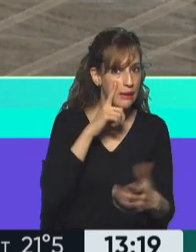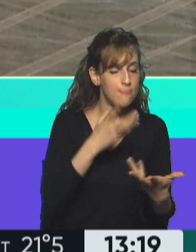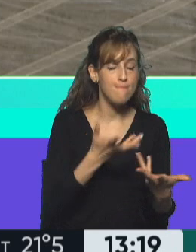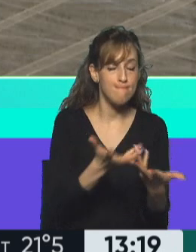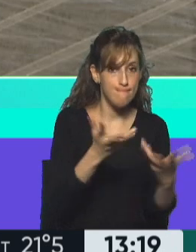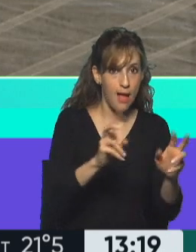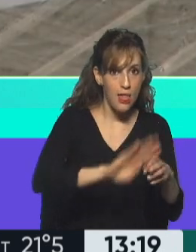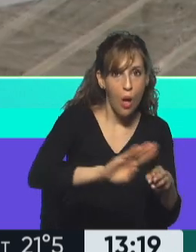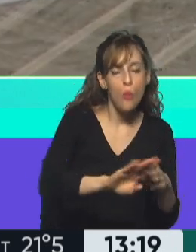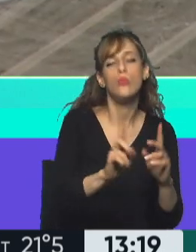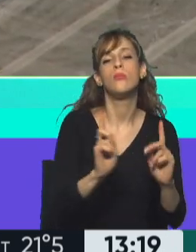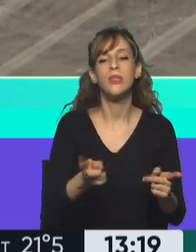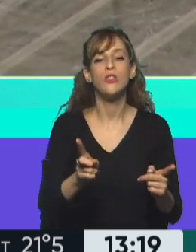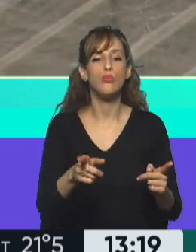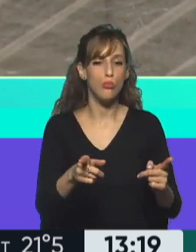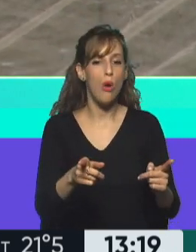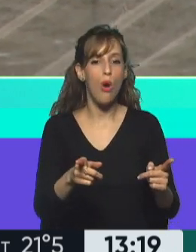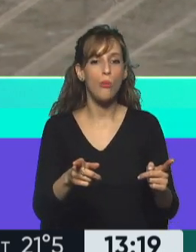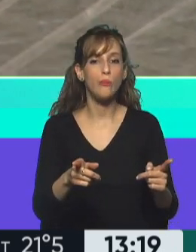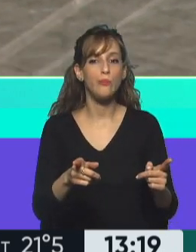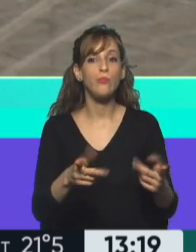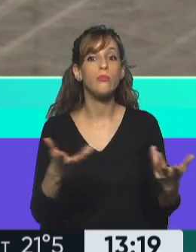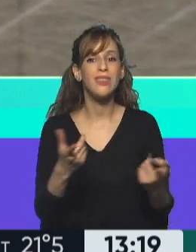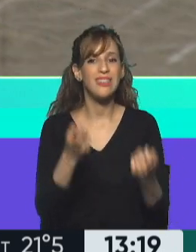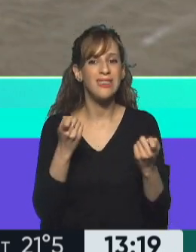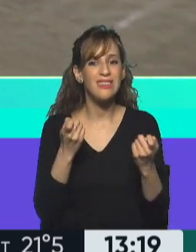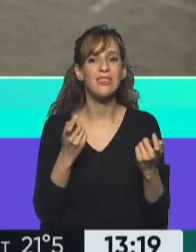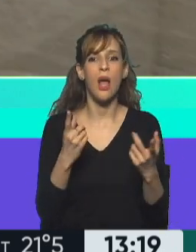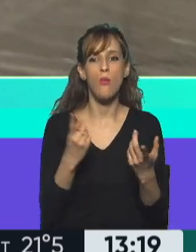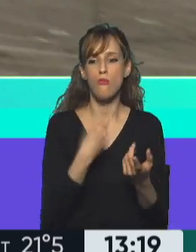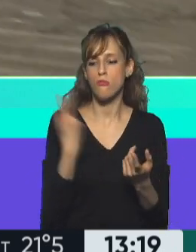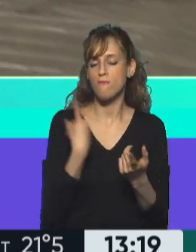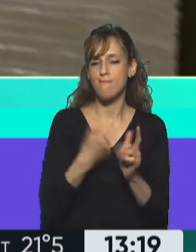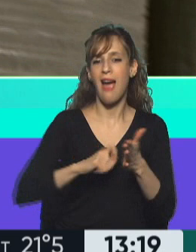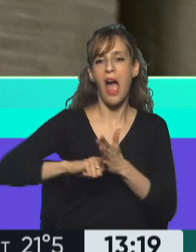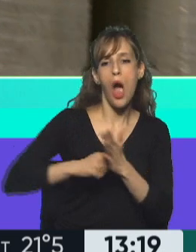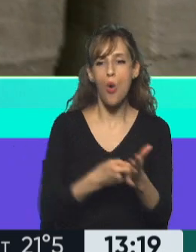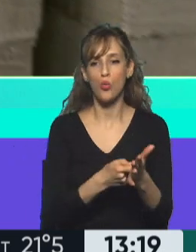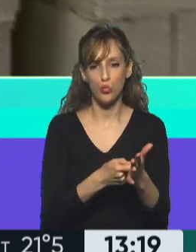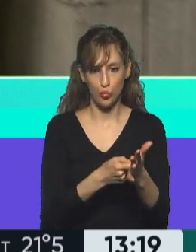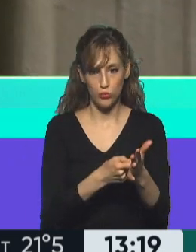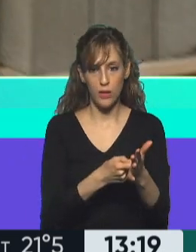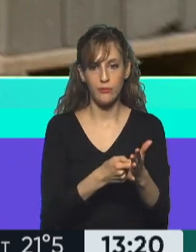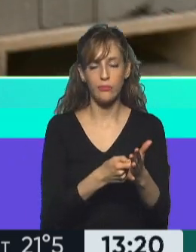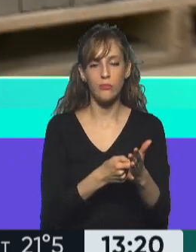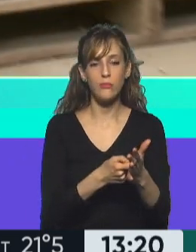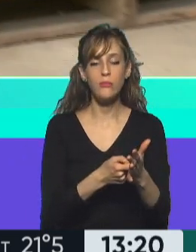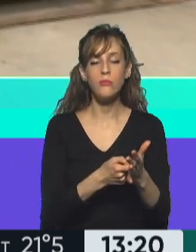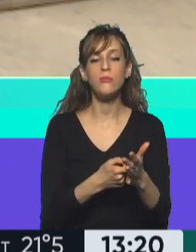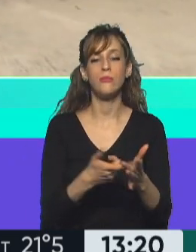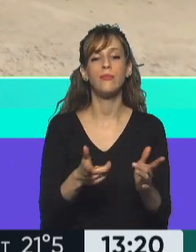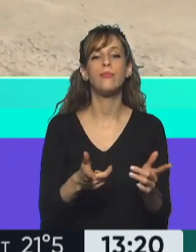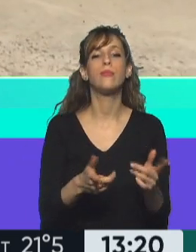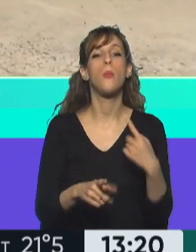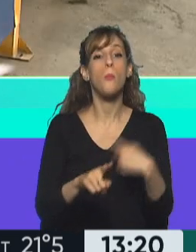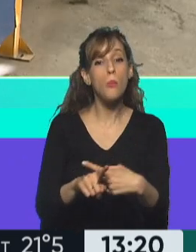digamos, básicamente para el cierre lo que fue necesario fue un ajuste de las cuentas del Estado Nacional, y el ajuste vino de la mano de la inversión